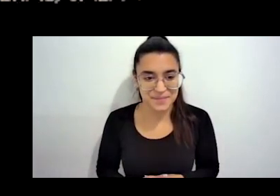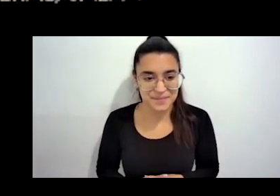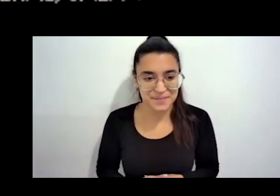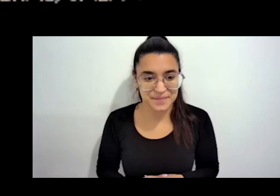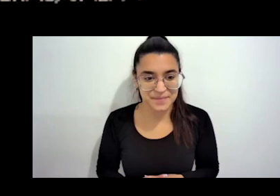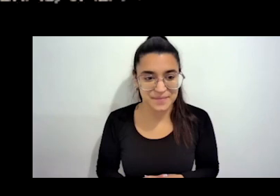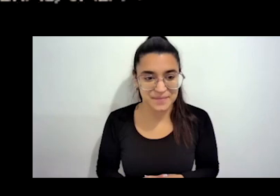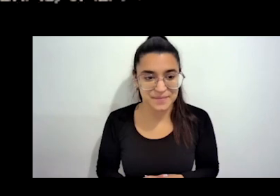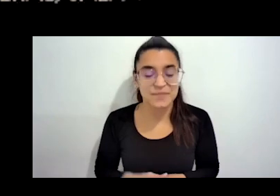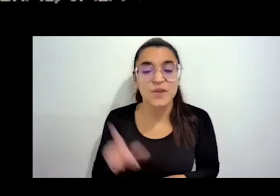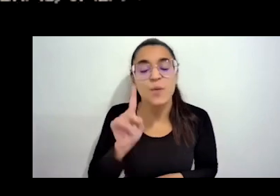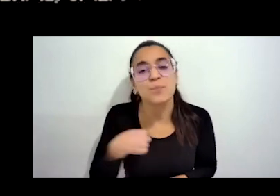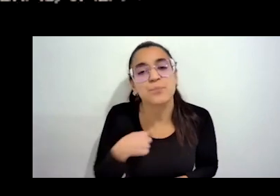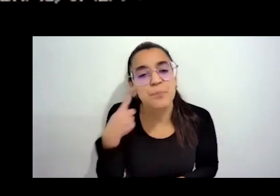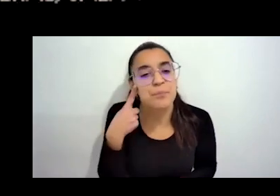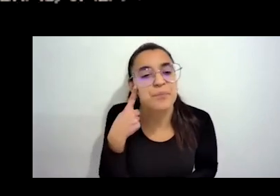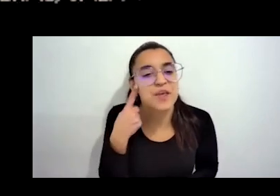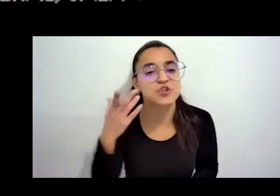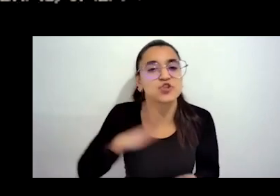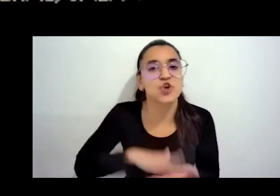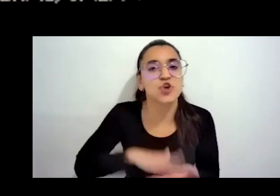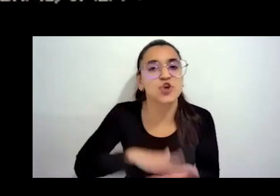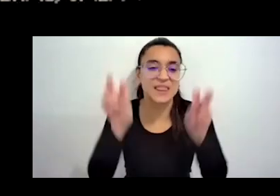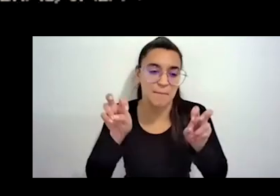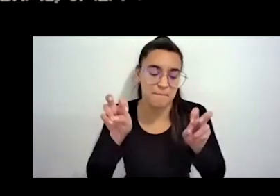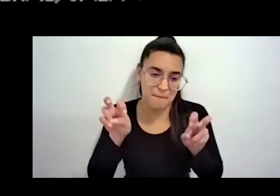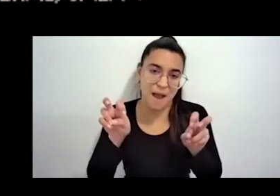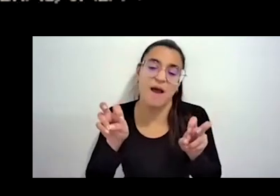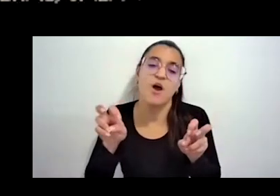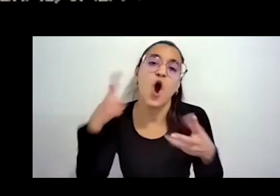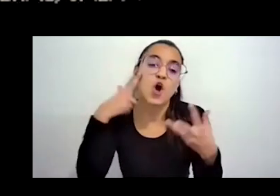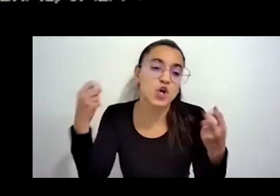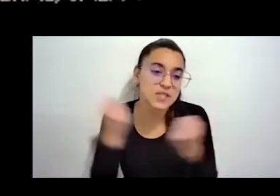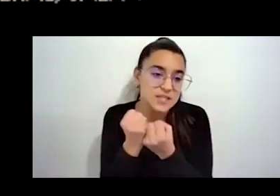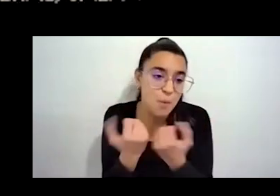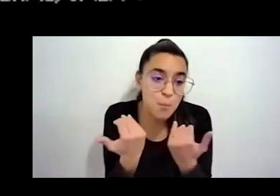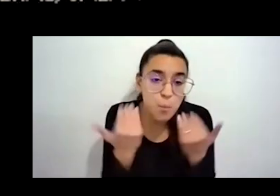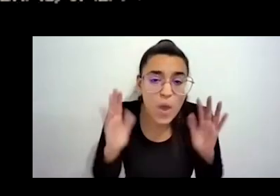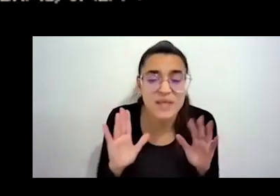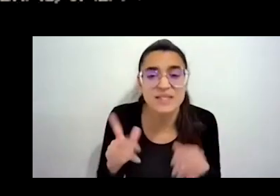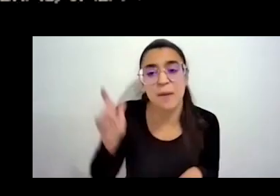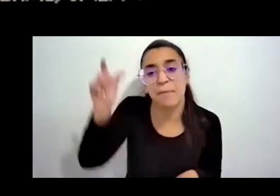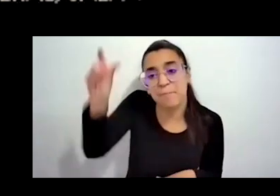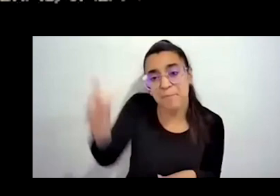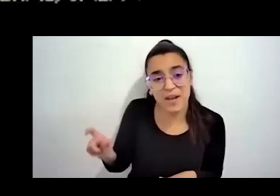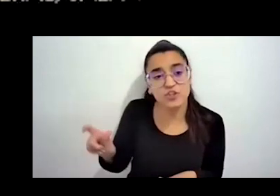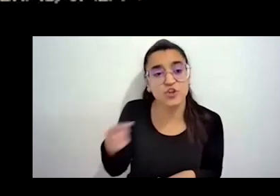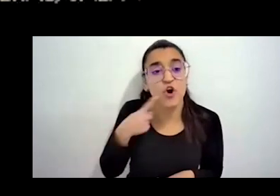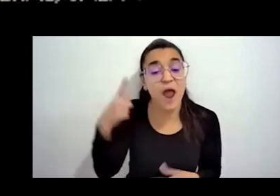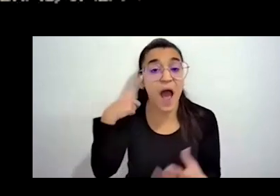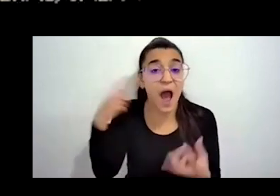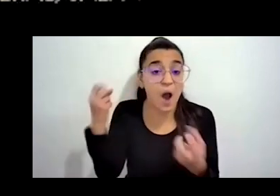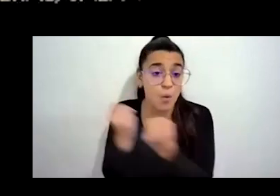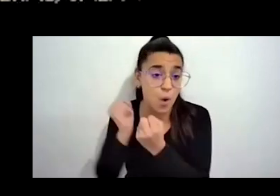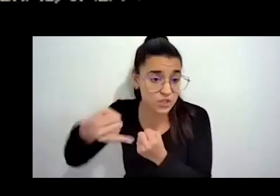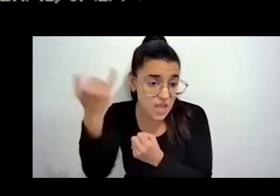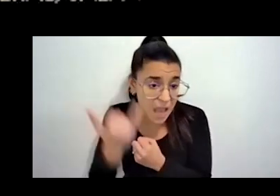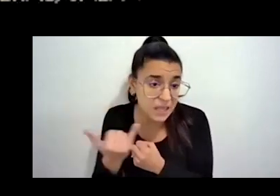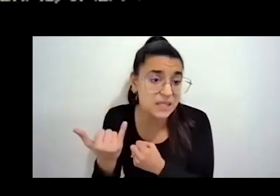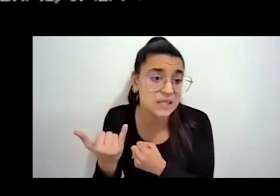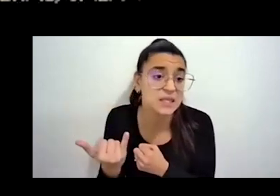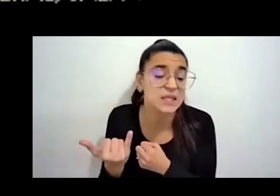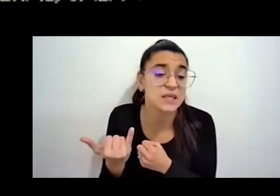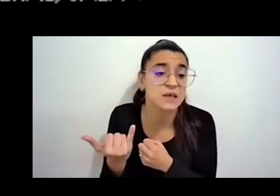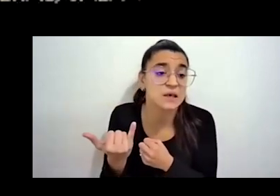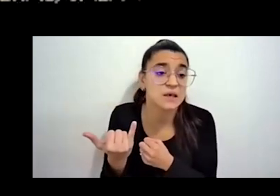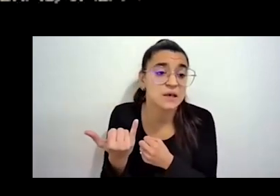No, se me ocurre con el tema del consentimiento. Si puede pasar que, bueno, la persona va, da el consentimiento y